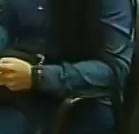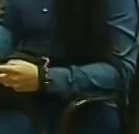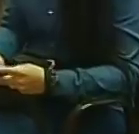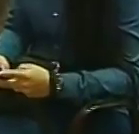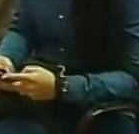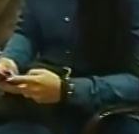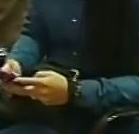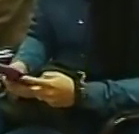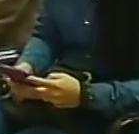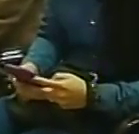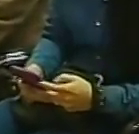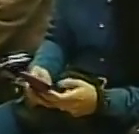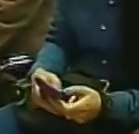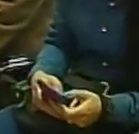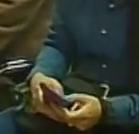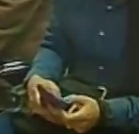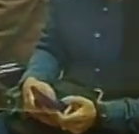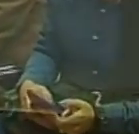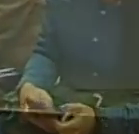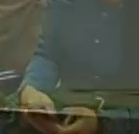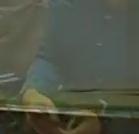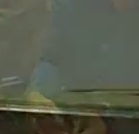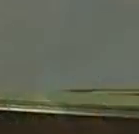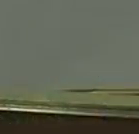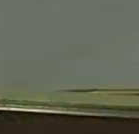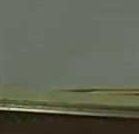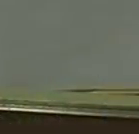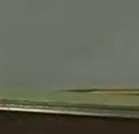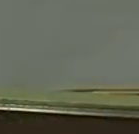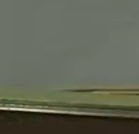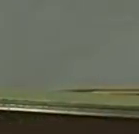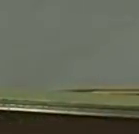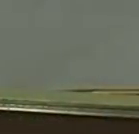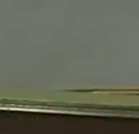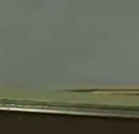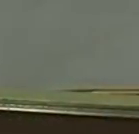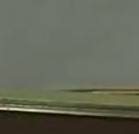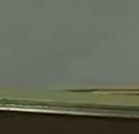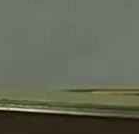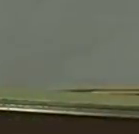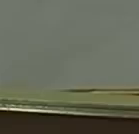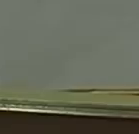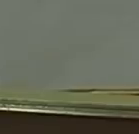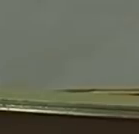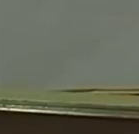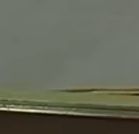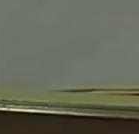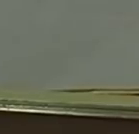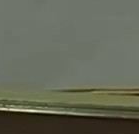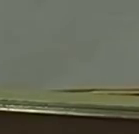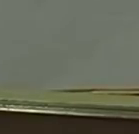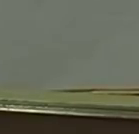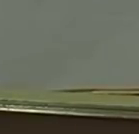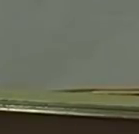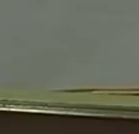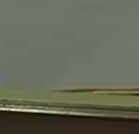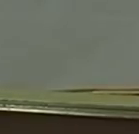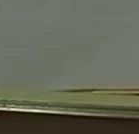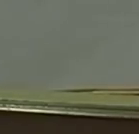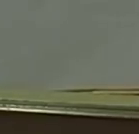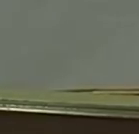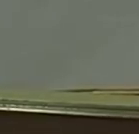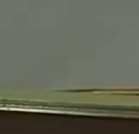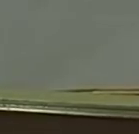38... se puede, por supuesto, resaltar que la Superintendencia Nacional tendrá un registro único para las personas que se realizan o desarrollen,